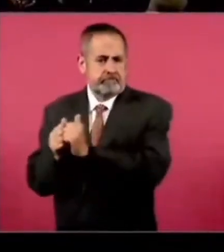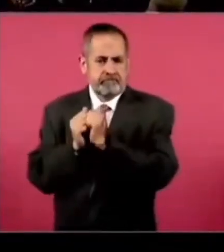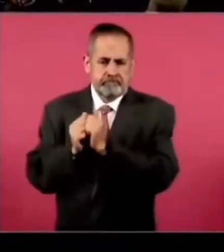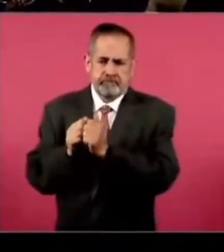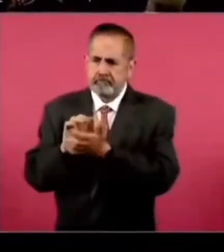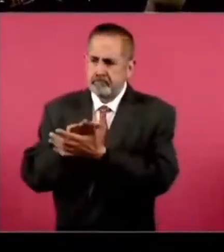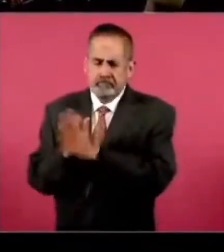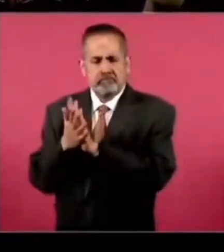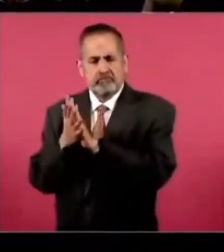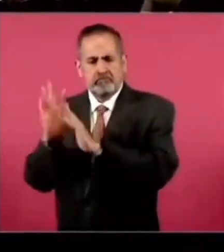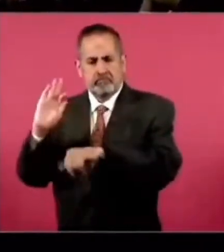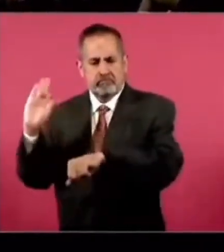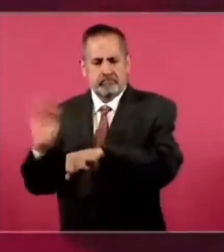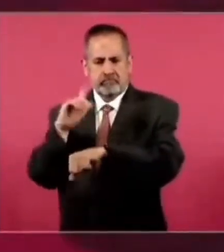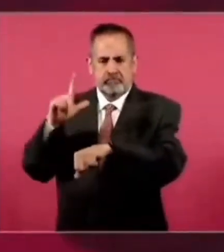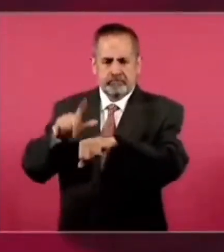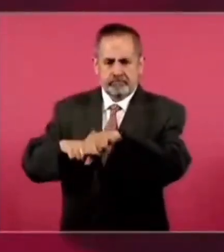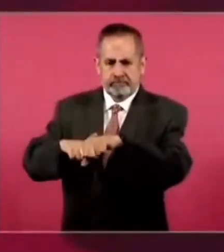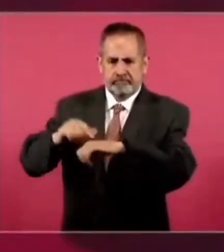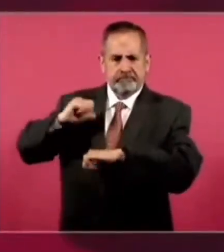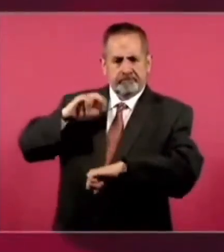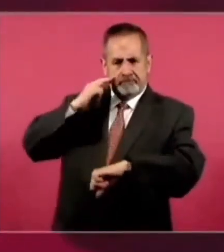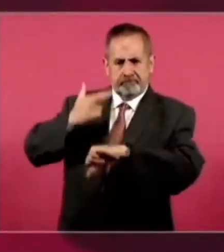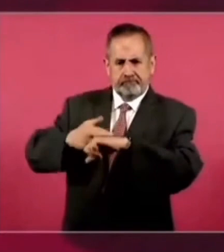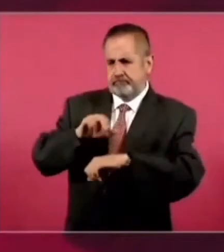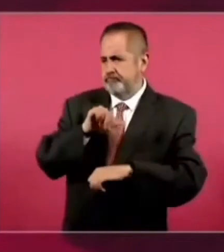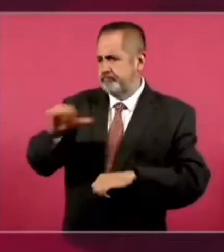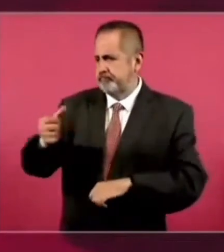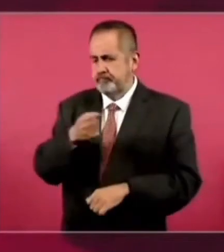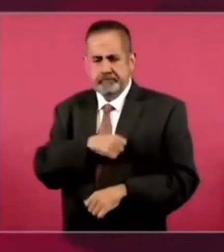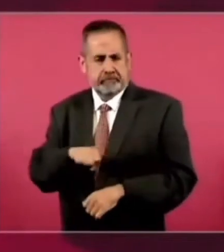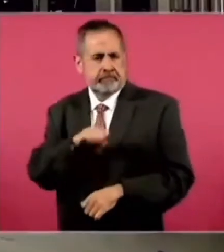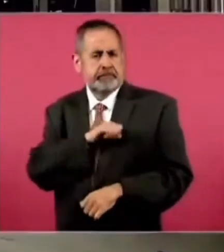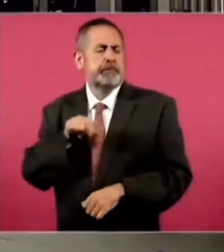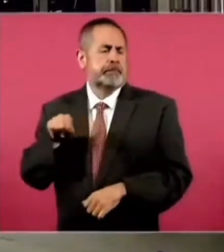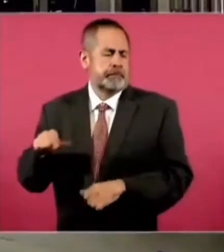federalizar todos los servicios de salud.